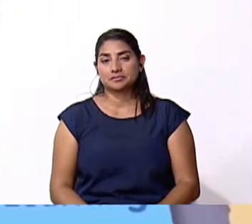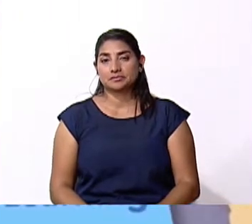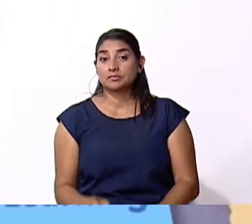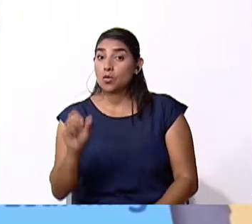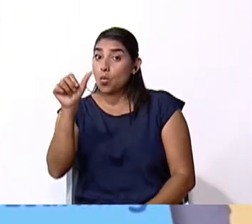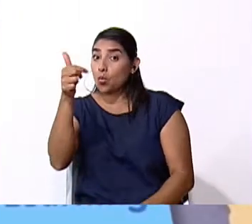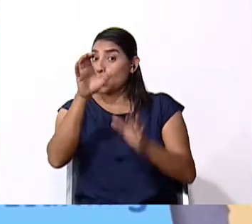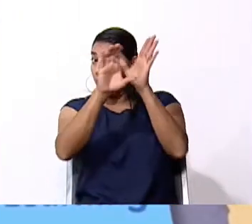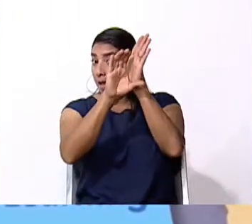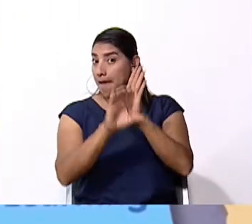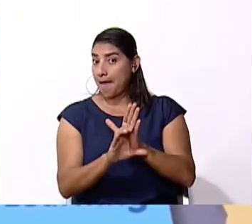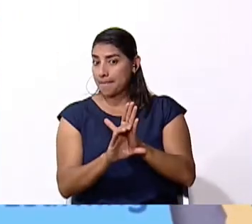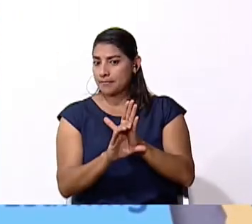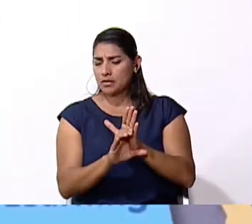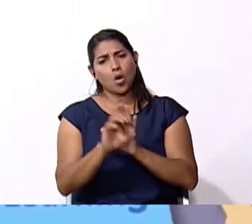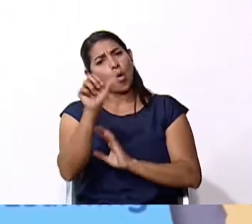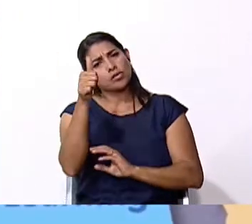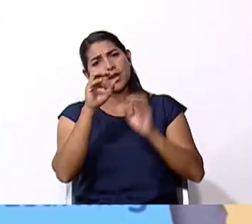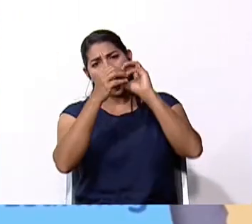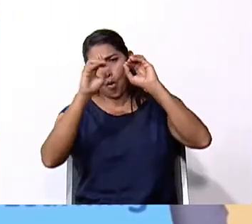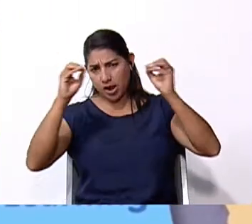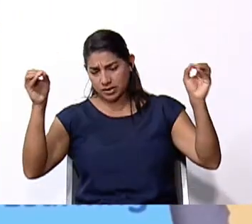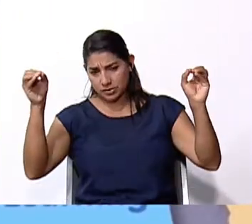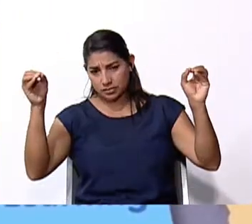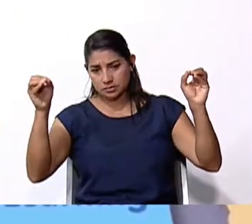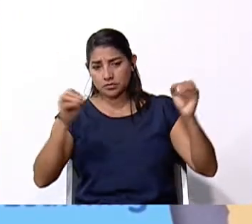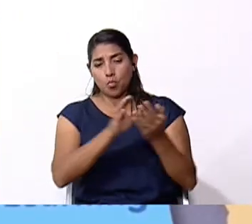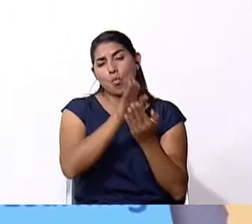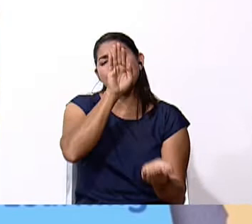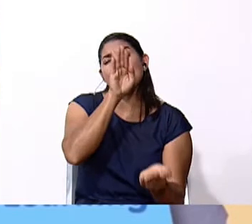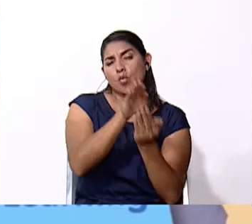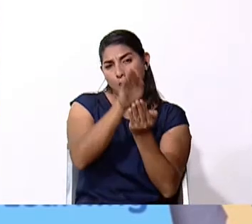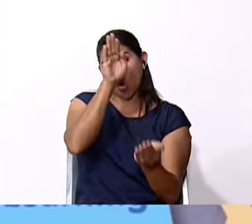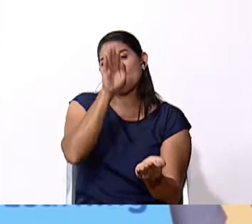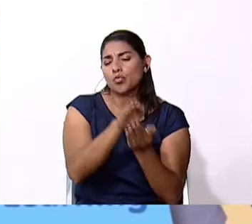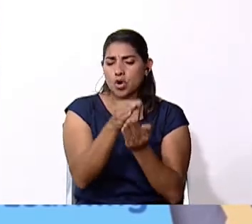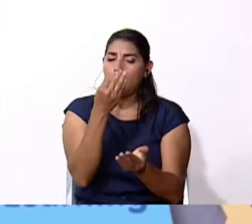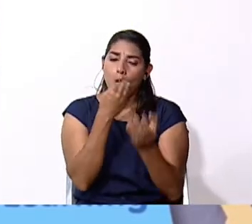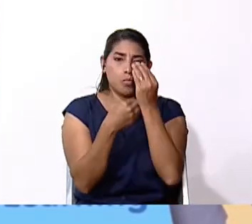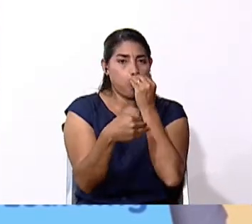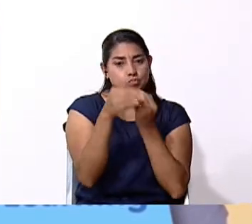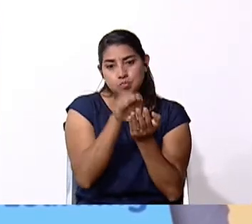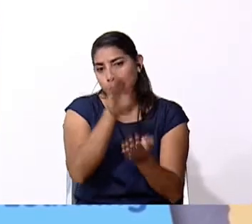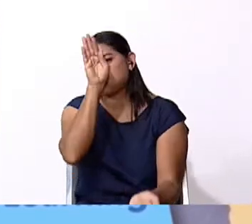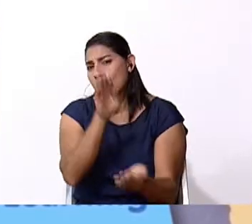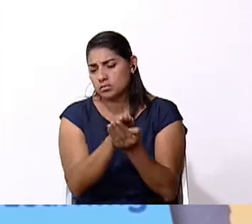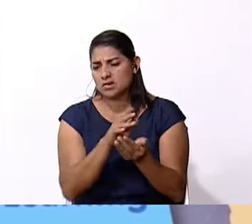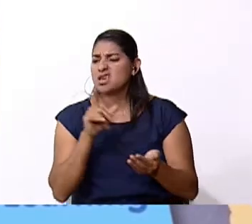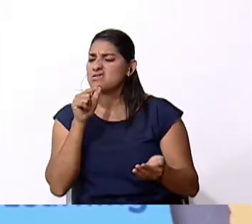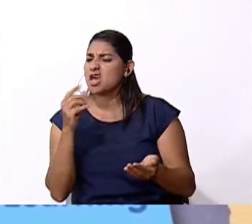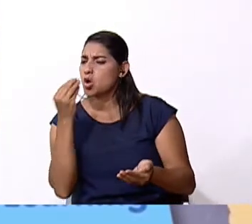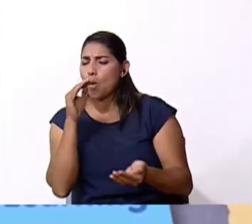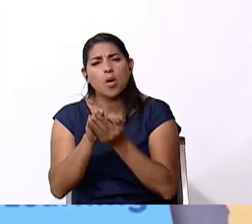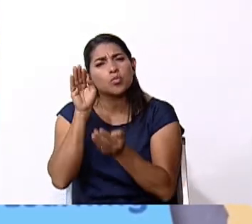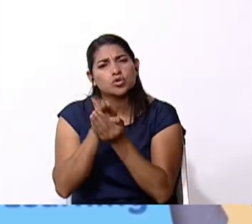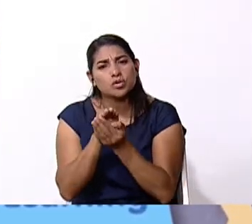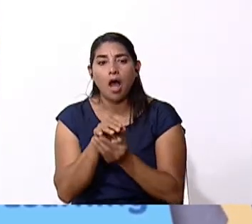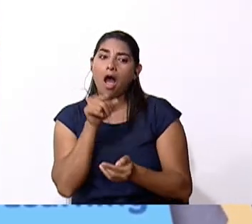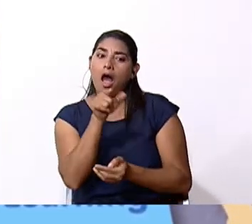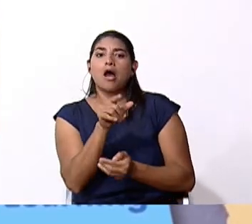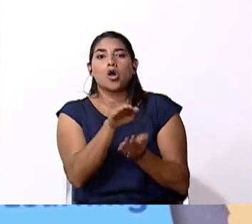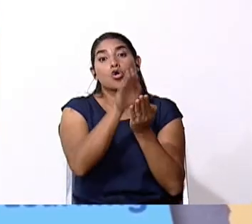Otro ejemplo, otra oración. El cocodrilo come mucho. ¿Quién come mucho? El